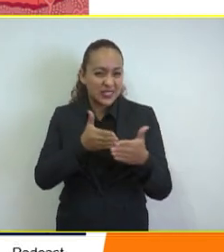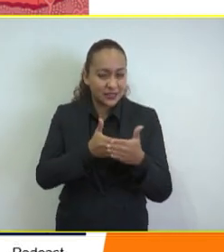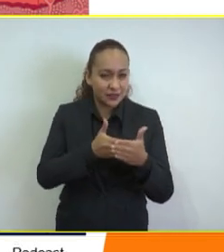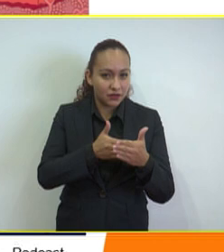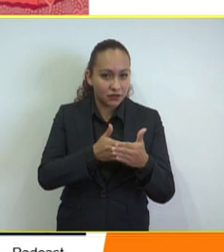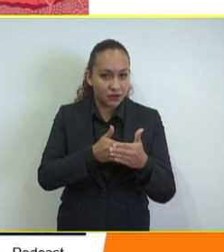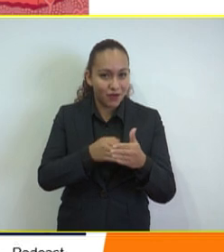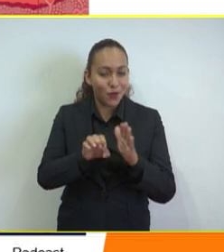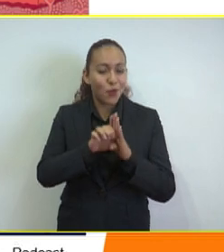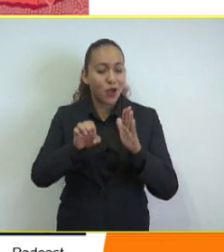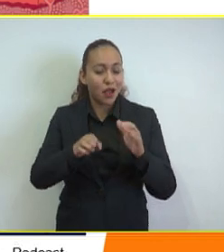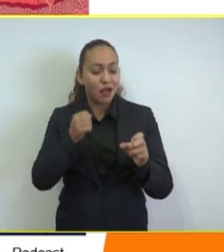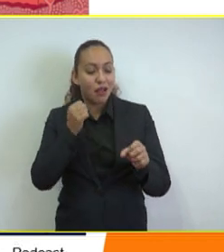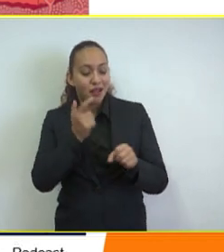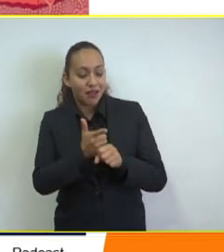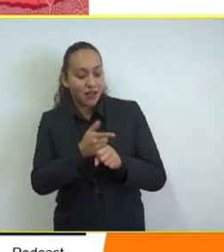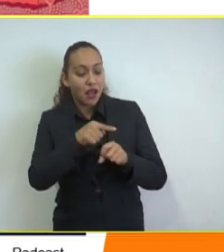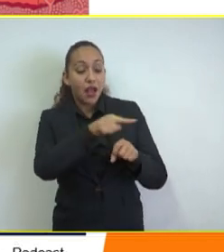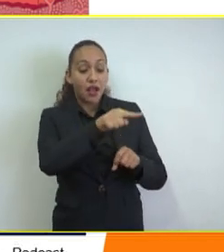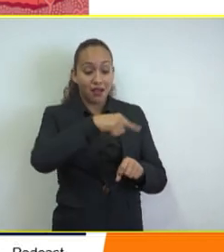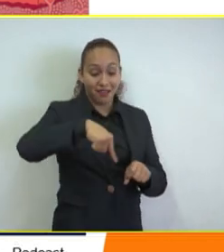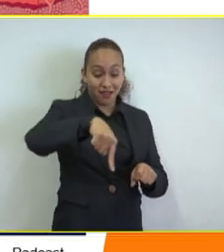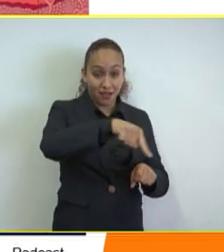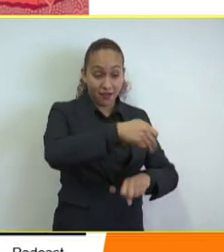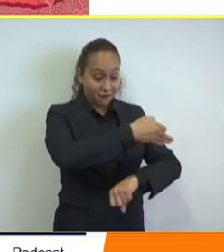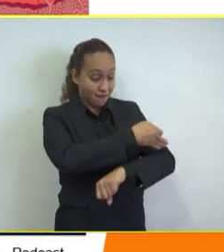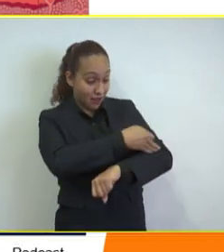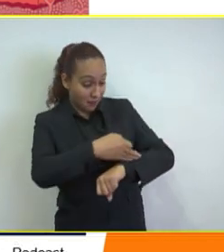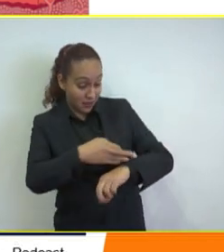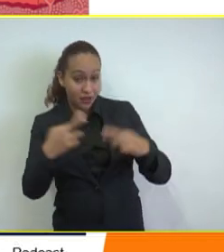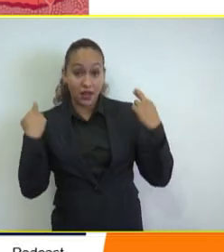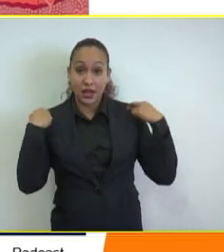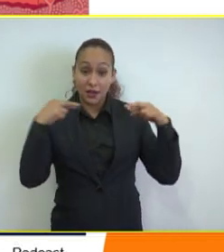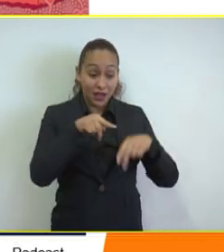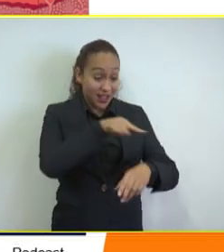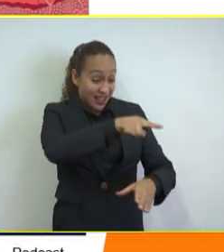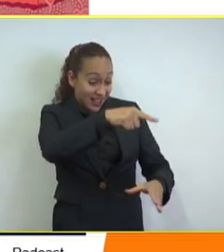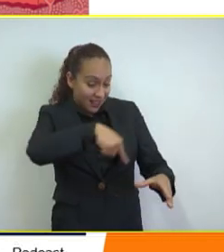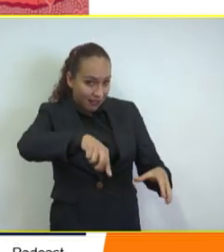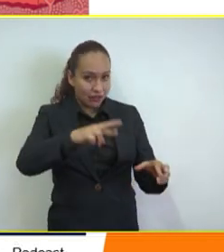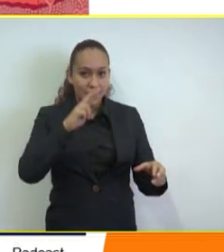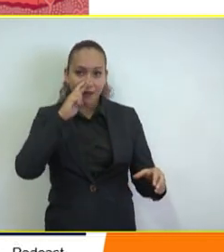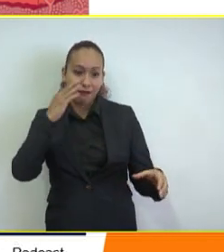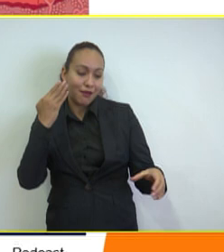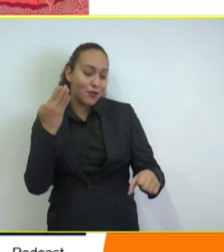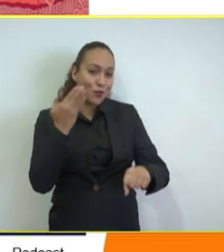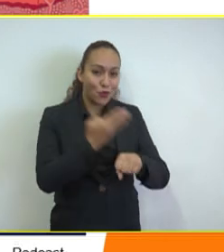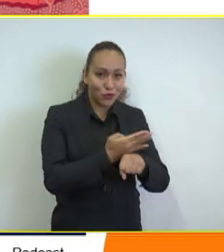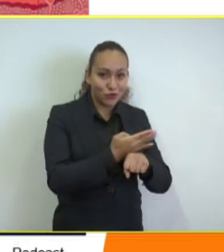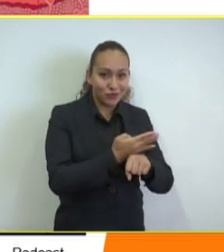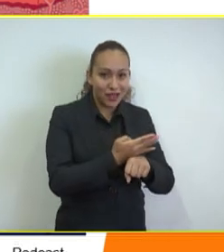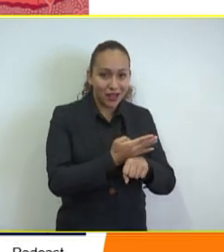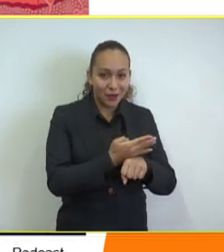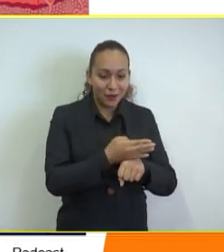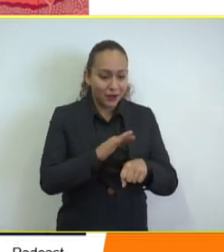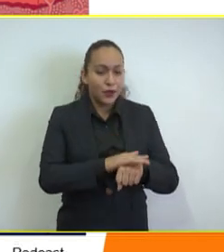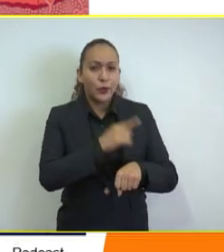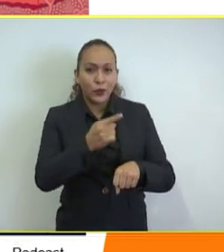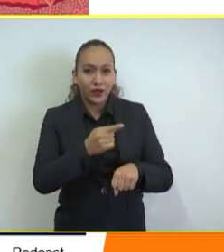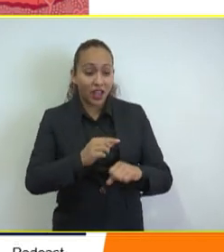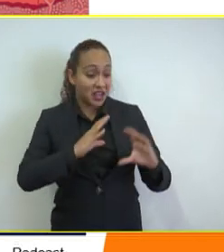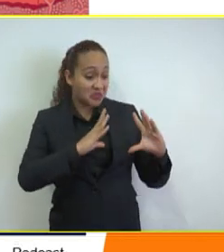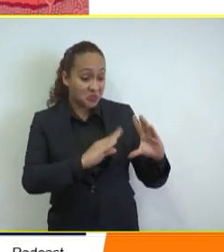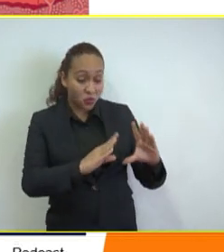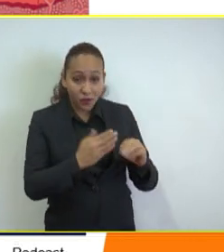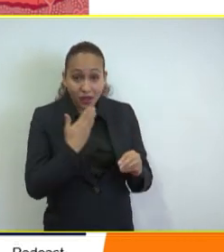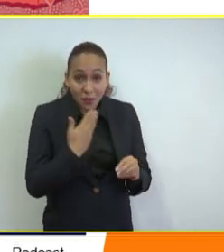que los padres, los profesores, los directivos y los organismos son los principales responsables en las deficiencias dentro de del